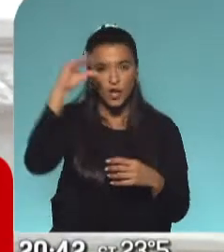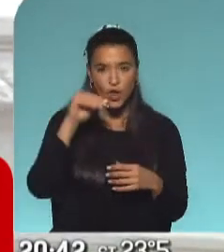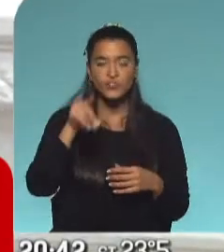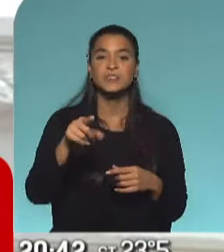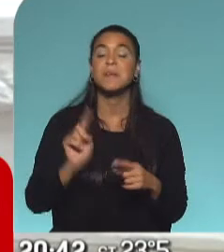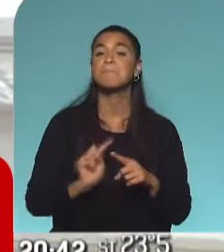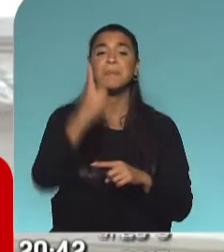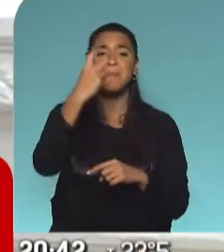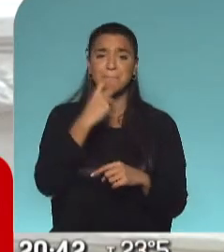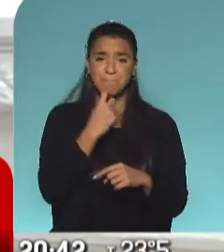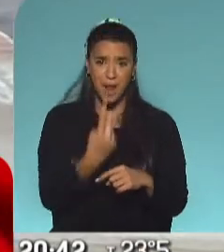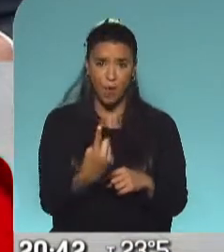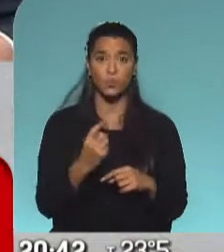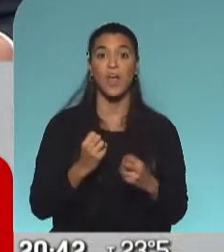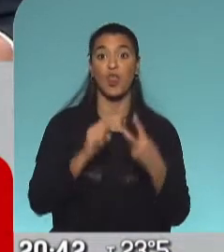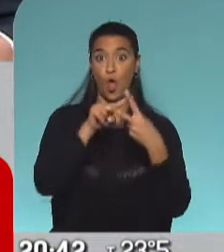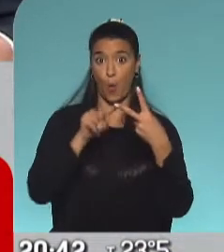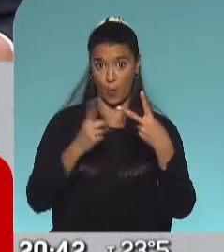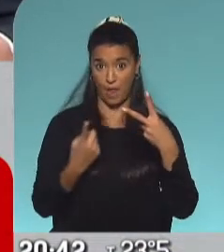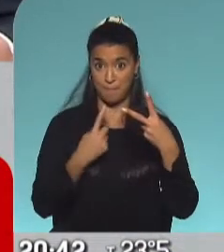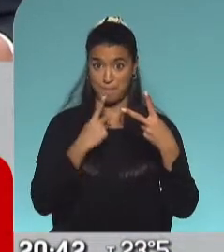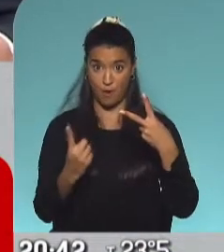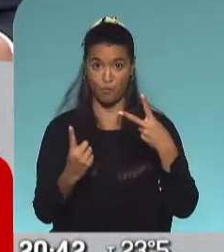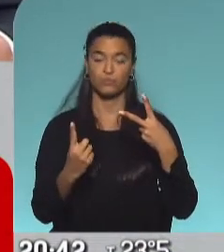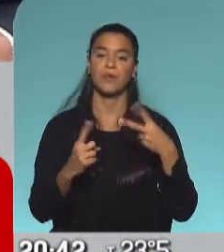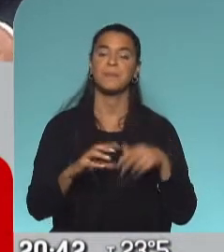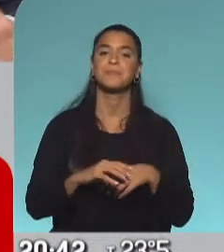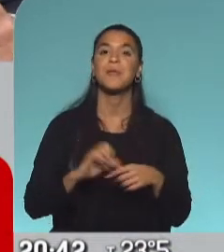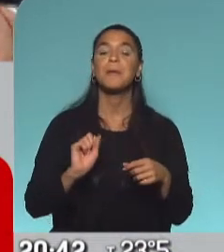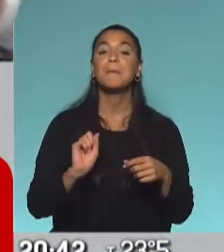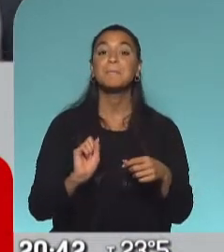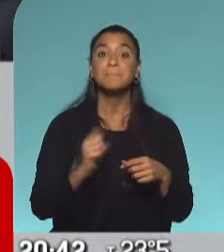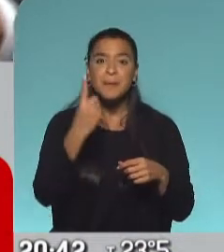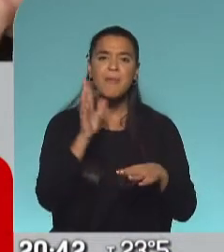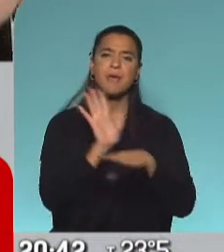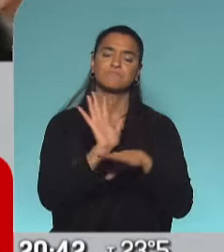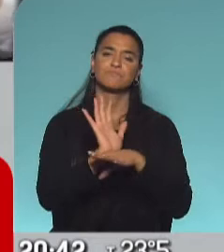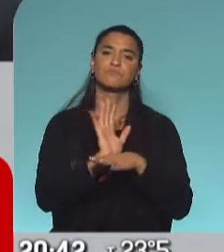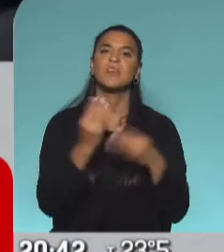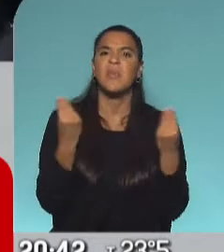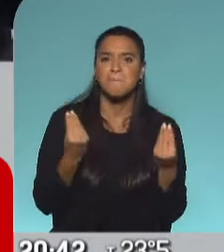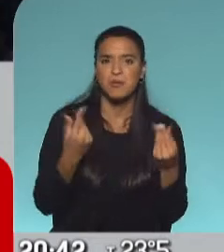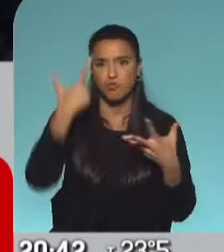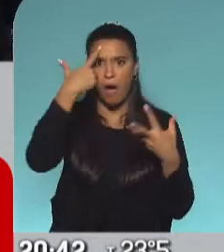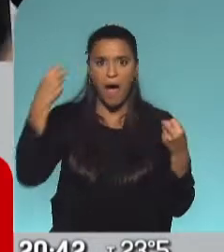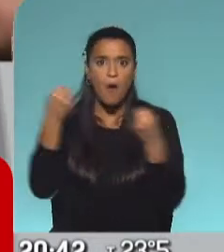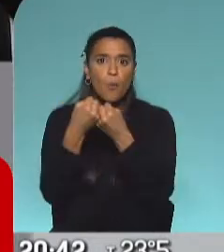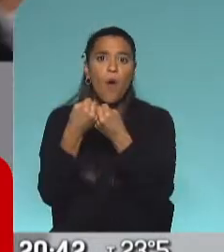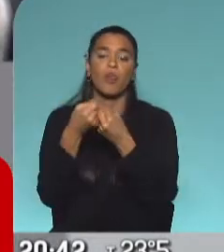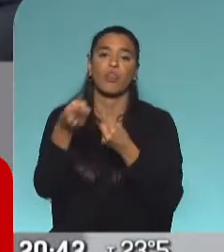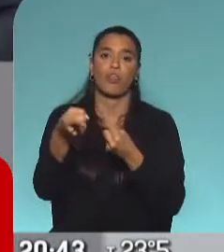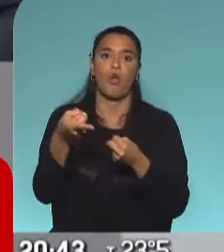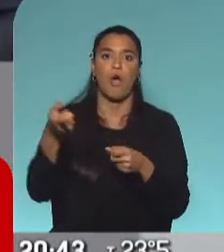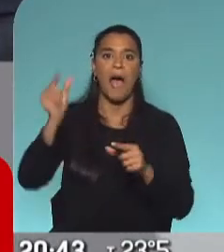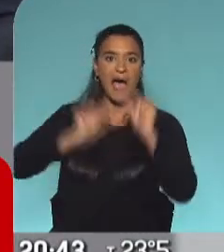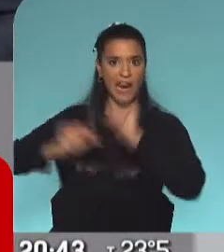La primera consulta es doble. Primera, con respecto a lo que pasó, al acuerdo con los acreedores